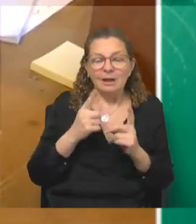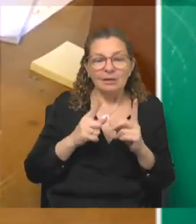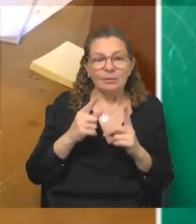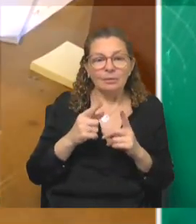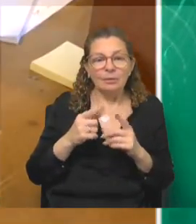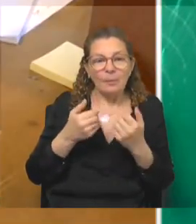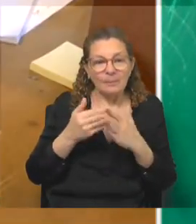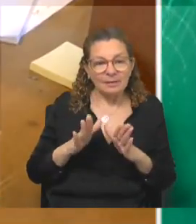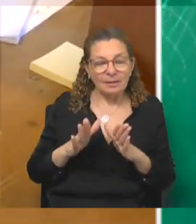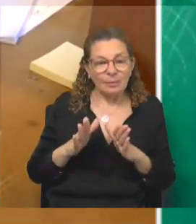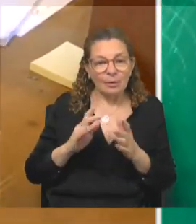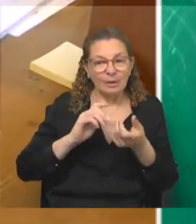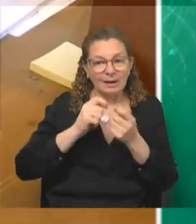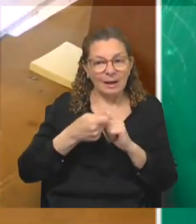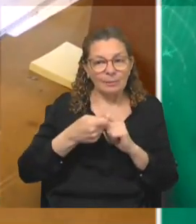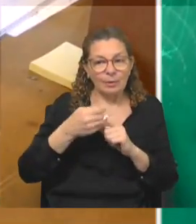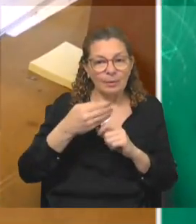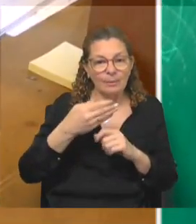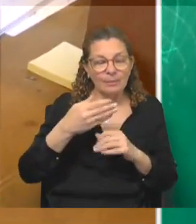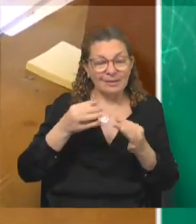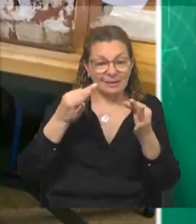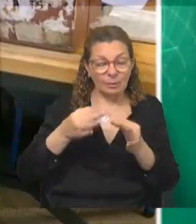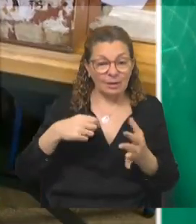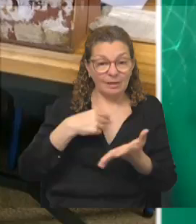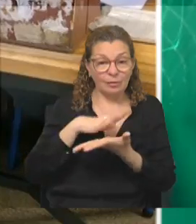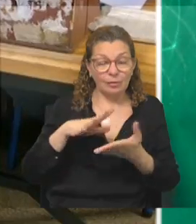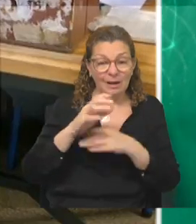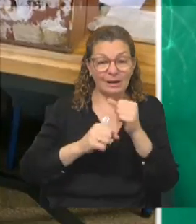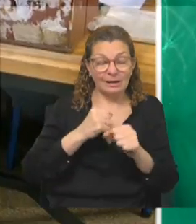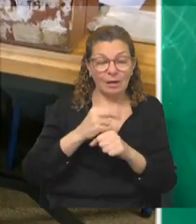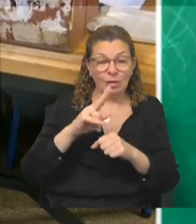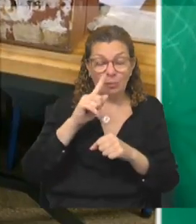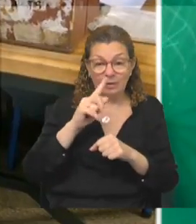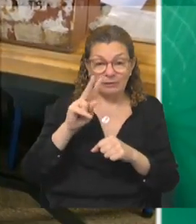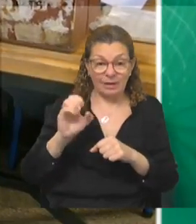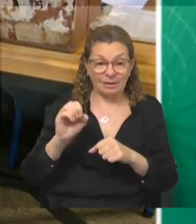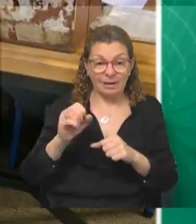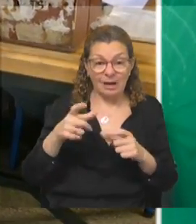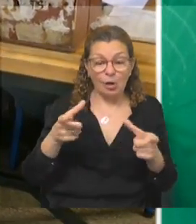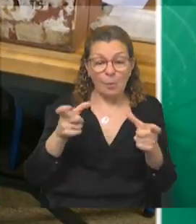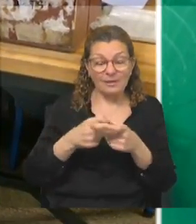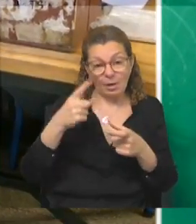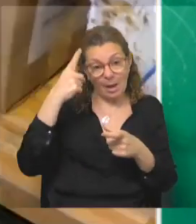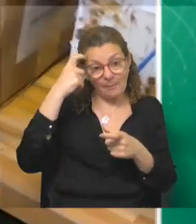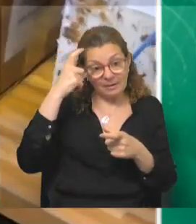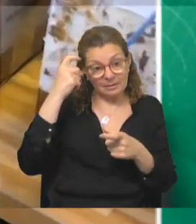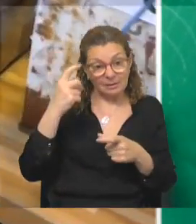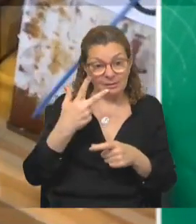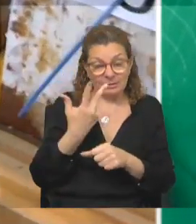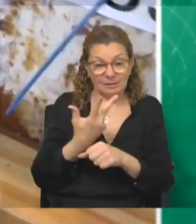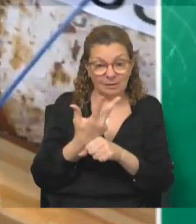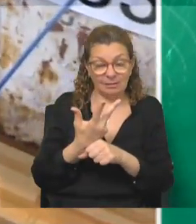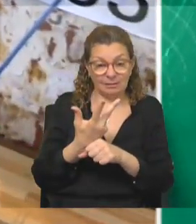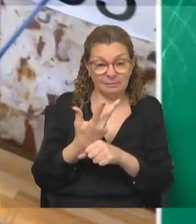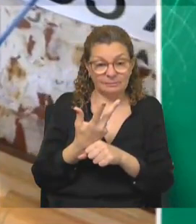nosotros arrancamos con la reforma de la seguridad social que fue en 2020 cuando se creó la comisión de expertos tres lugares fueron